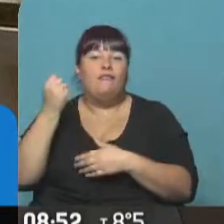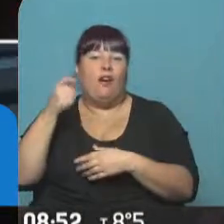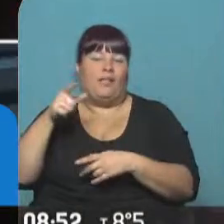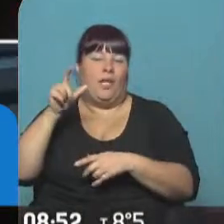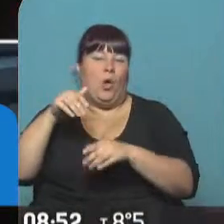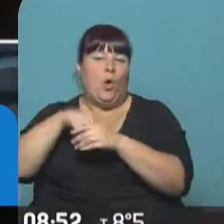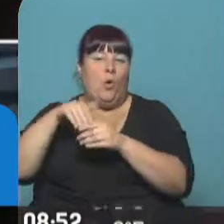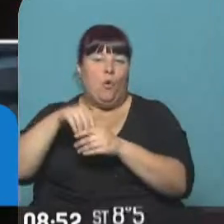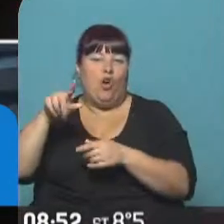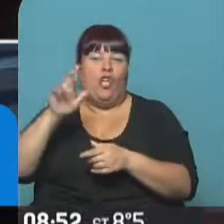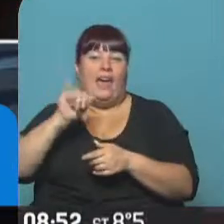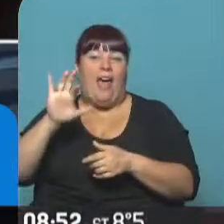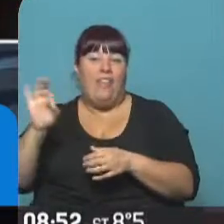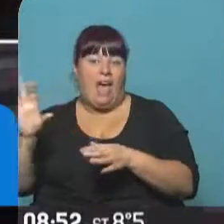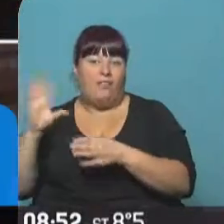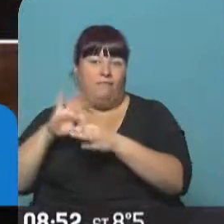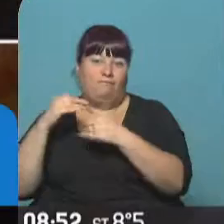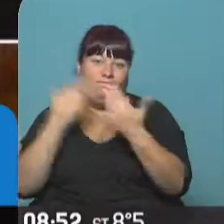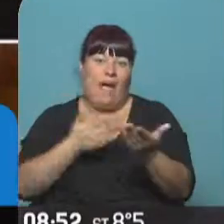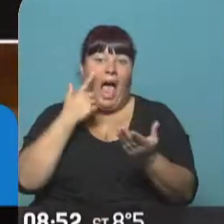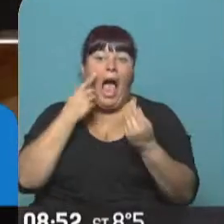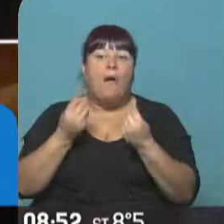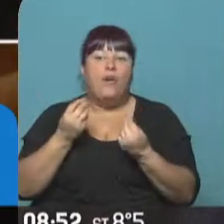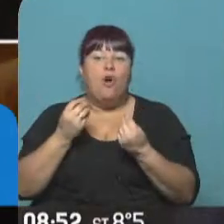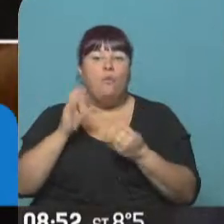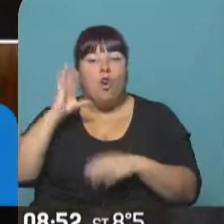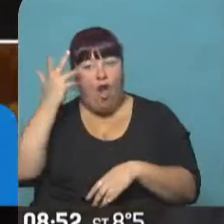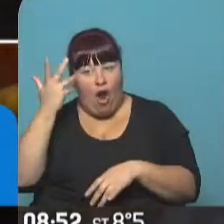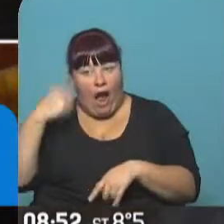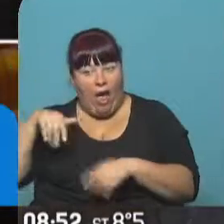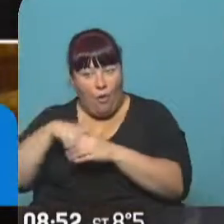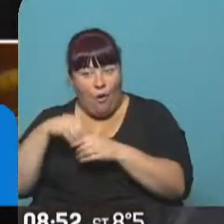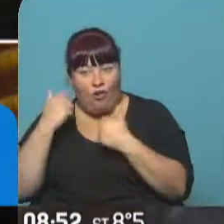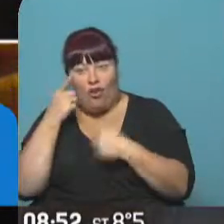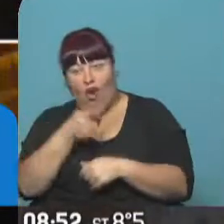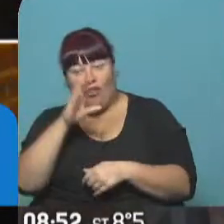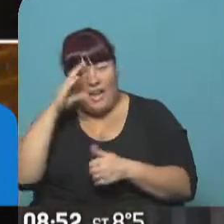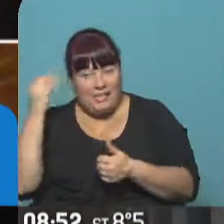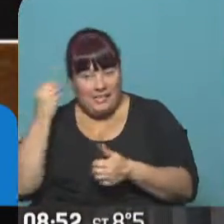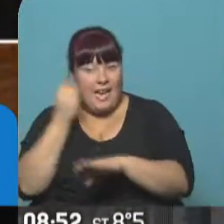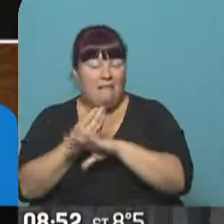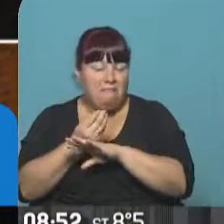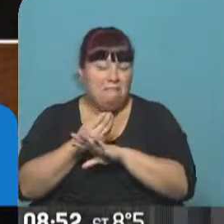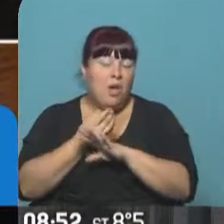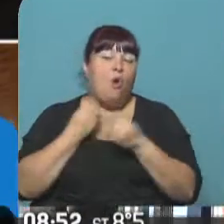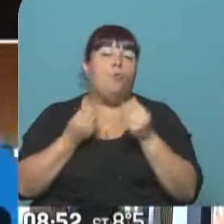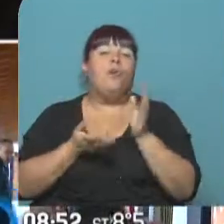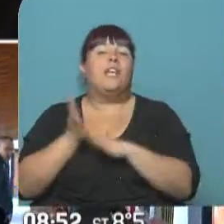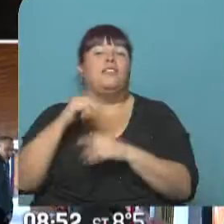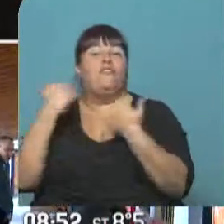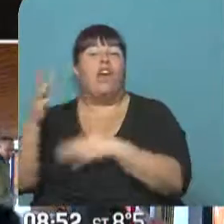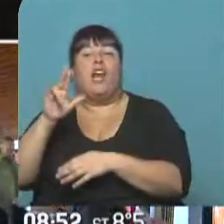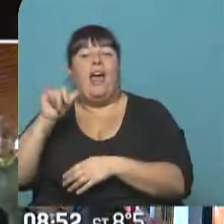votos de florencio randazo hay que ver qué nivel de enojo tienen esos votos con cristina como candidata porque se fueron con